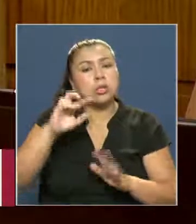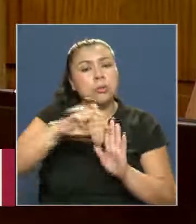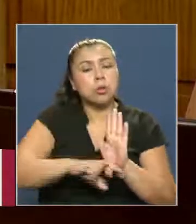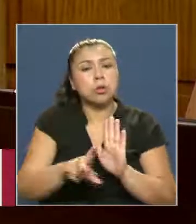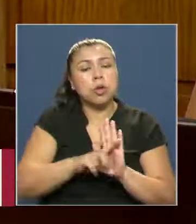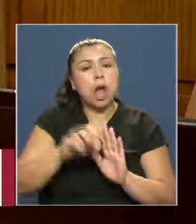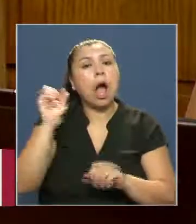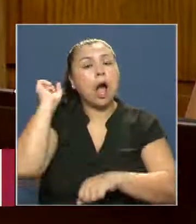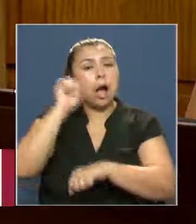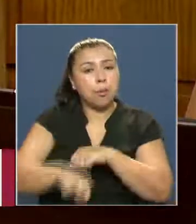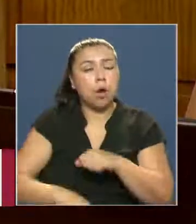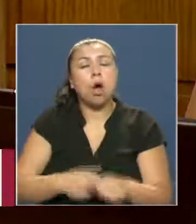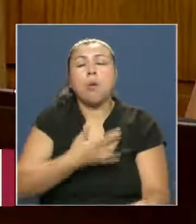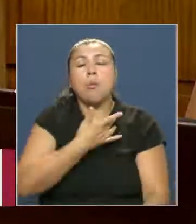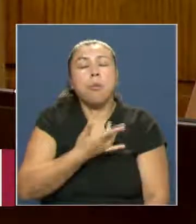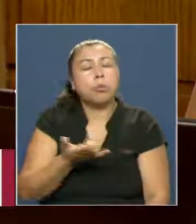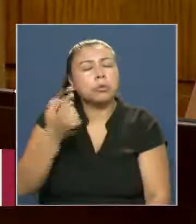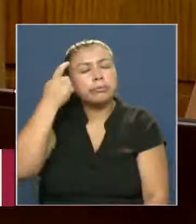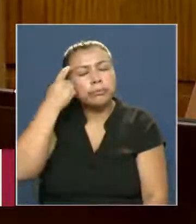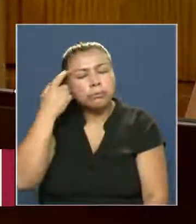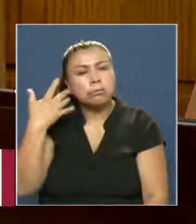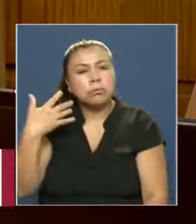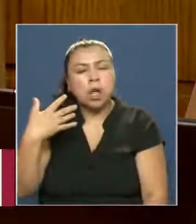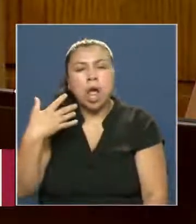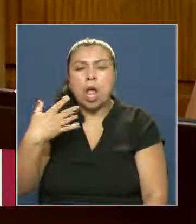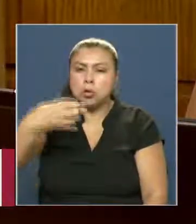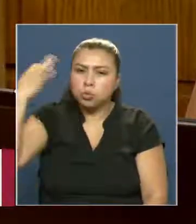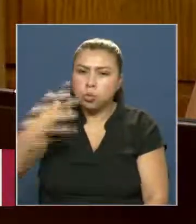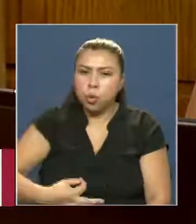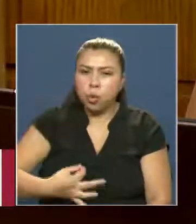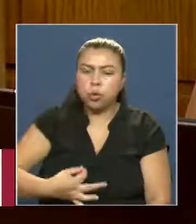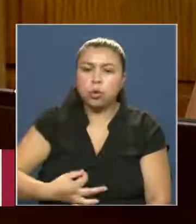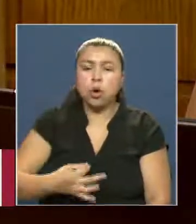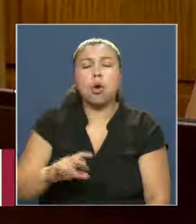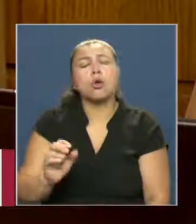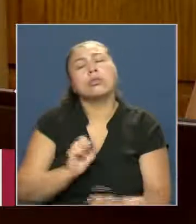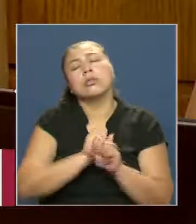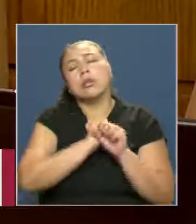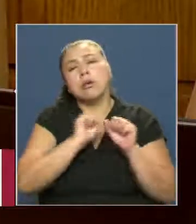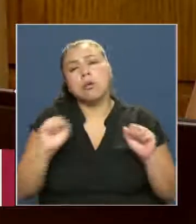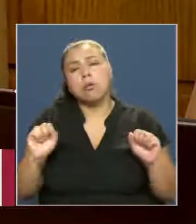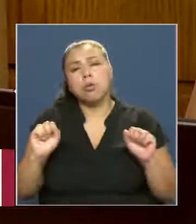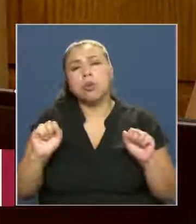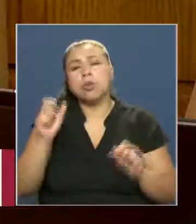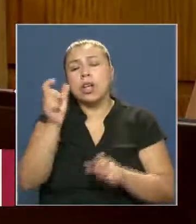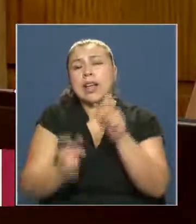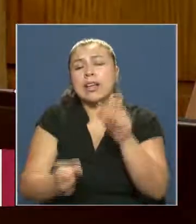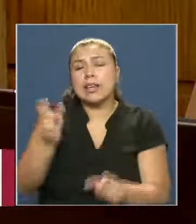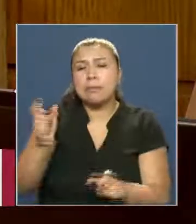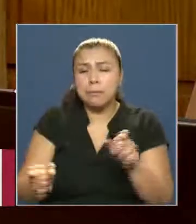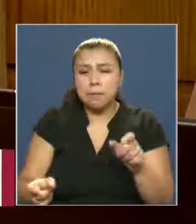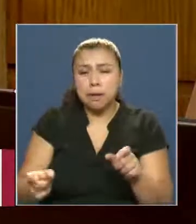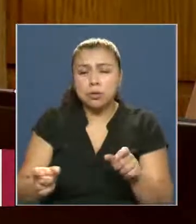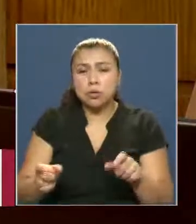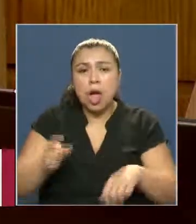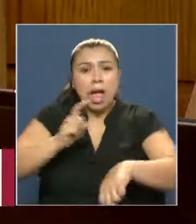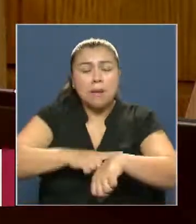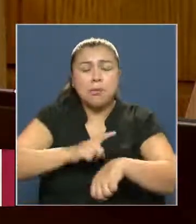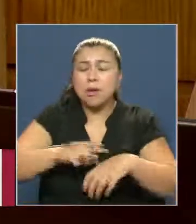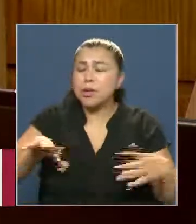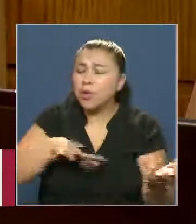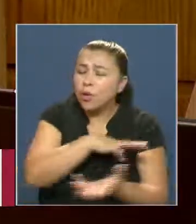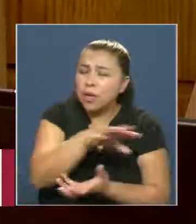proyecto de ley, Presidenta, porque nos parece que es de toda justicia. No es posible que haya inescrupulosos que en momentos de